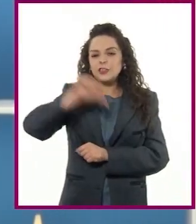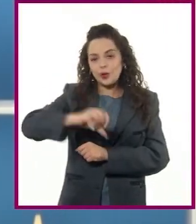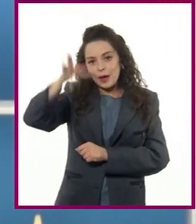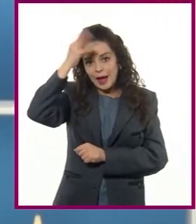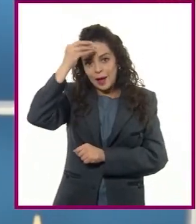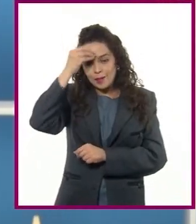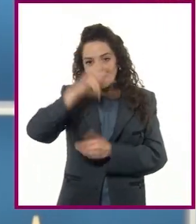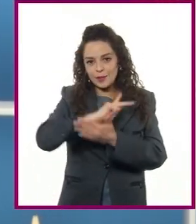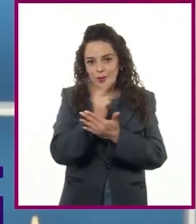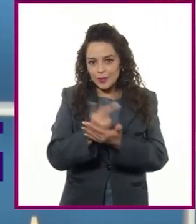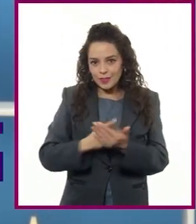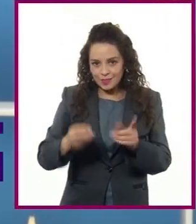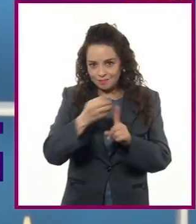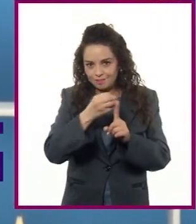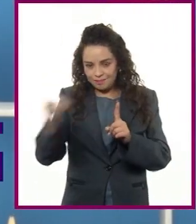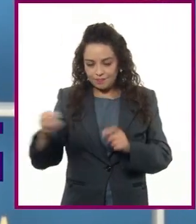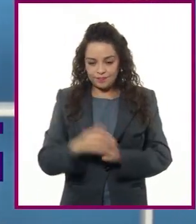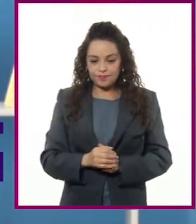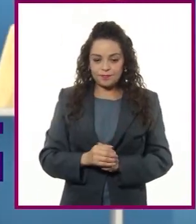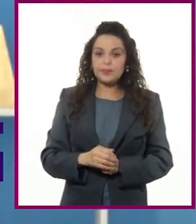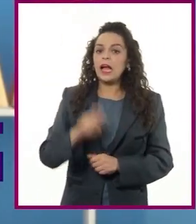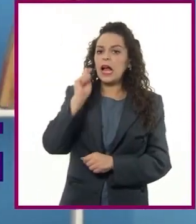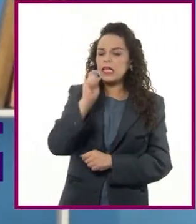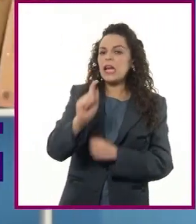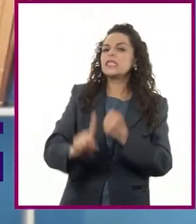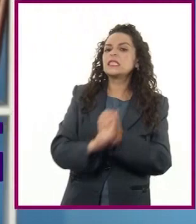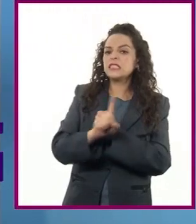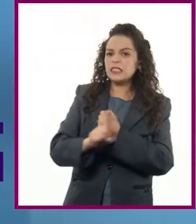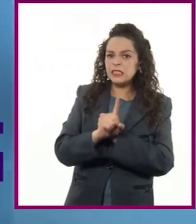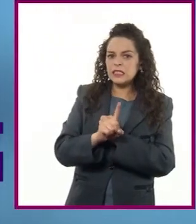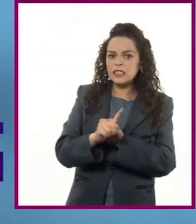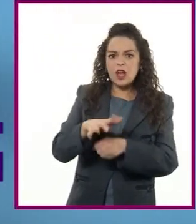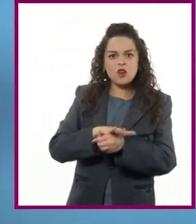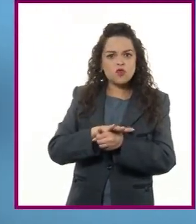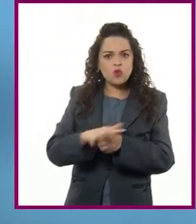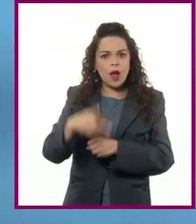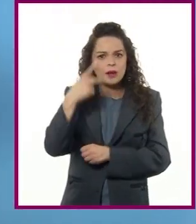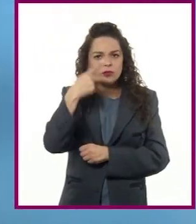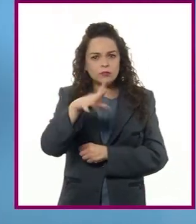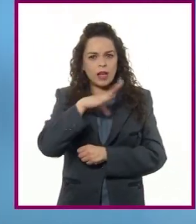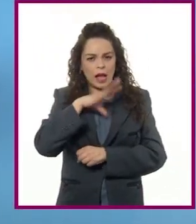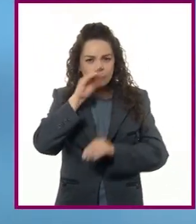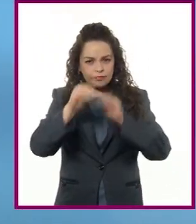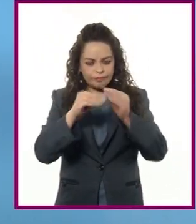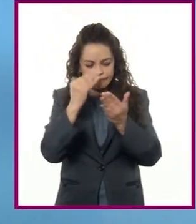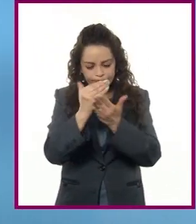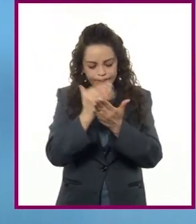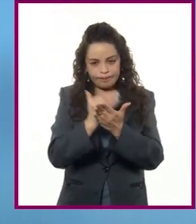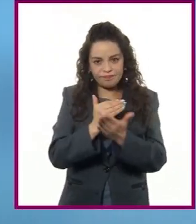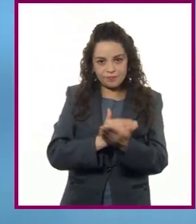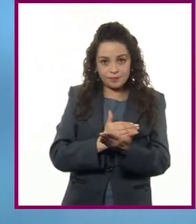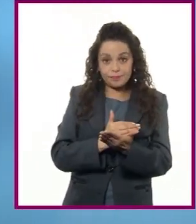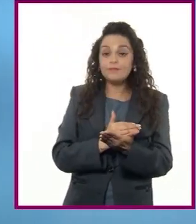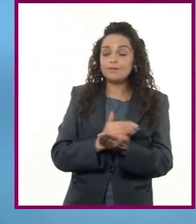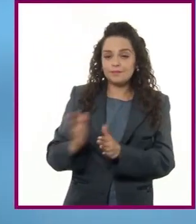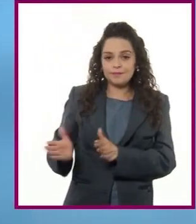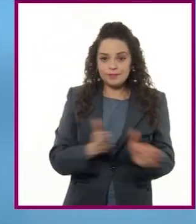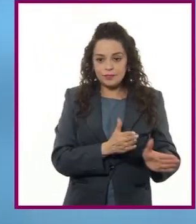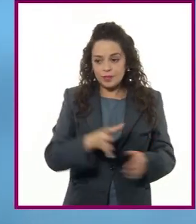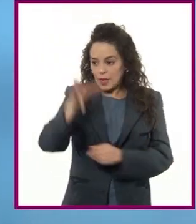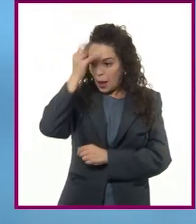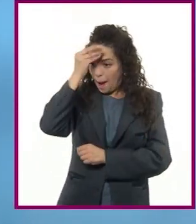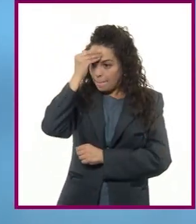sesión recordamos qué es un conflicto, cuáles son sus elementos. Aprendimos a mirarlos como